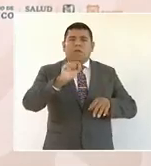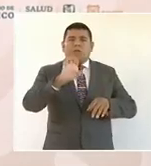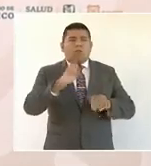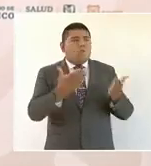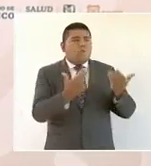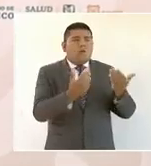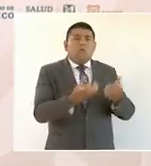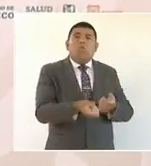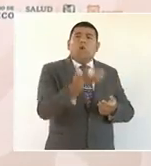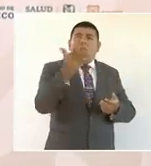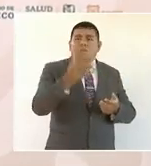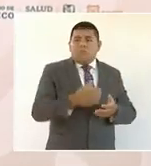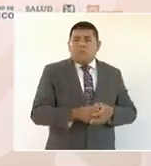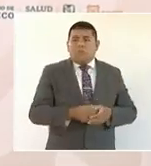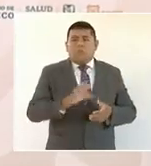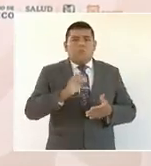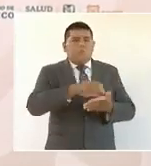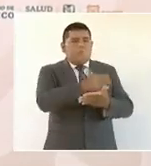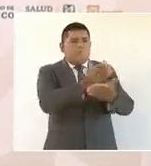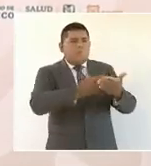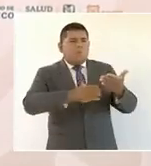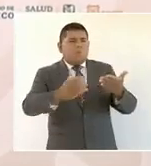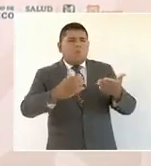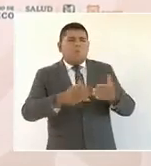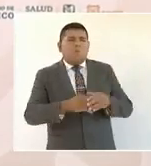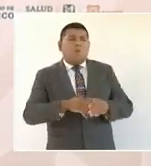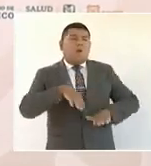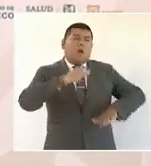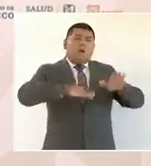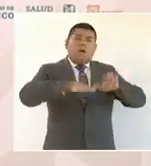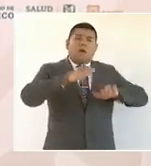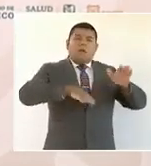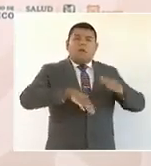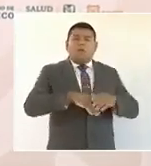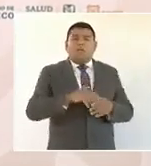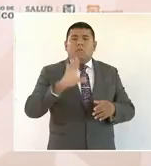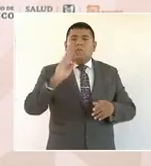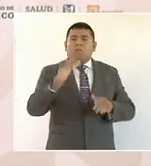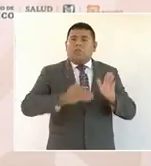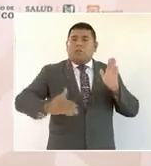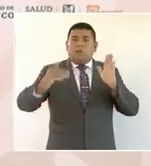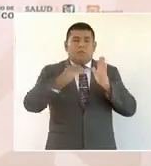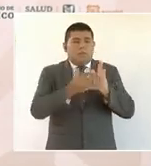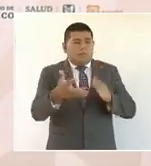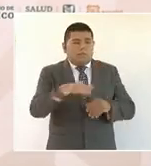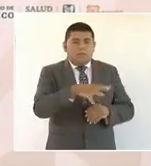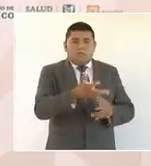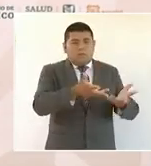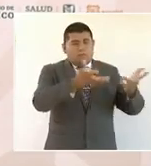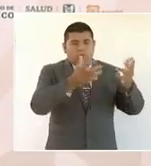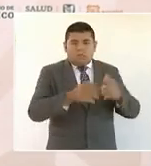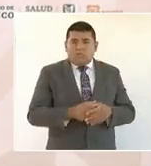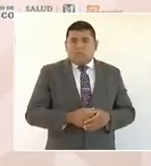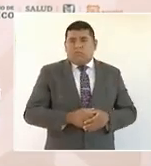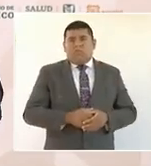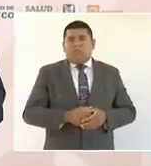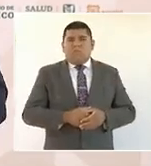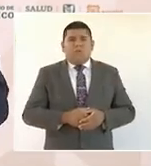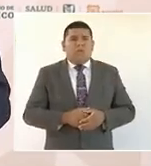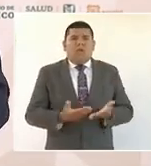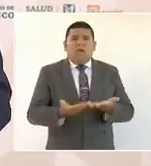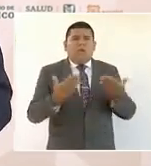basificación, contratados de manera eventual? Como 90,000 trabajadores. Bueno, todos van a